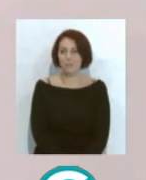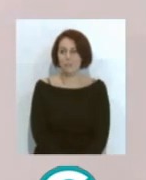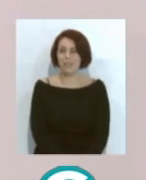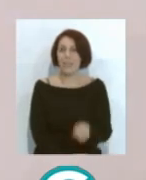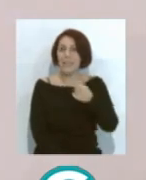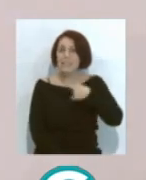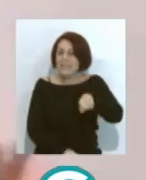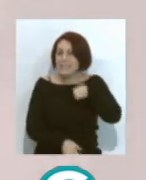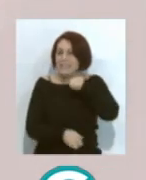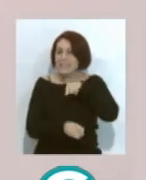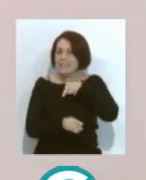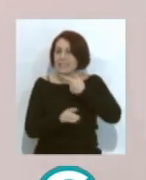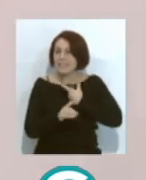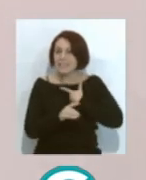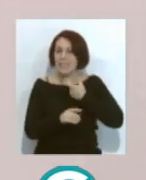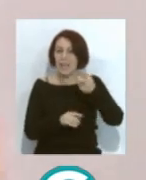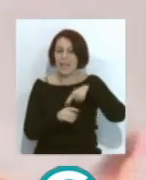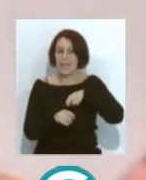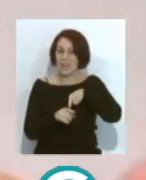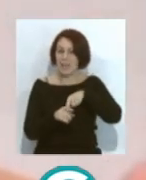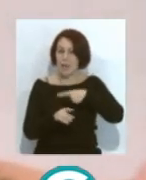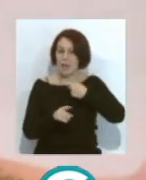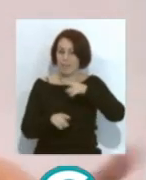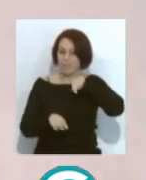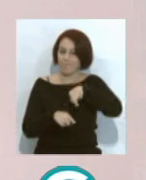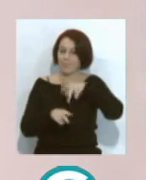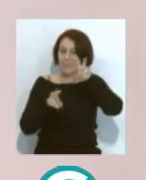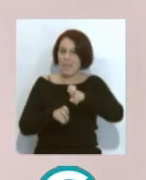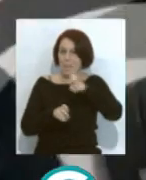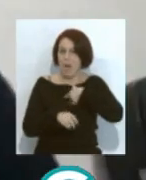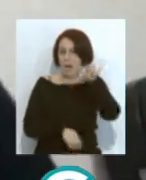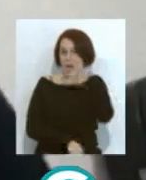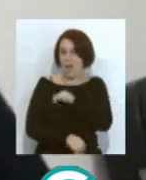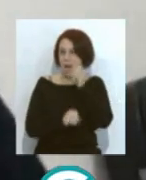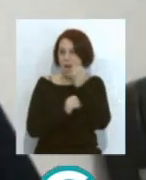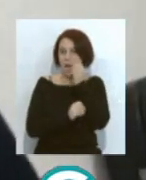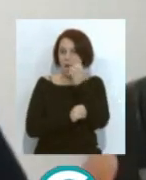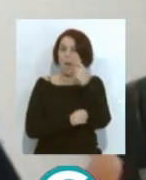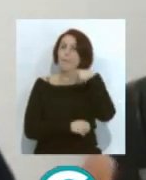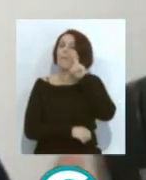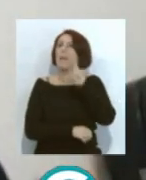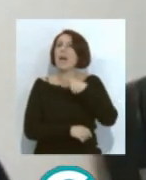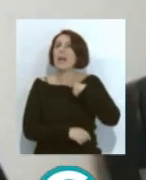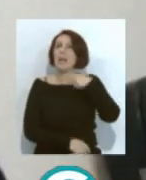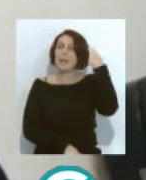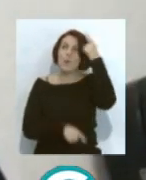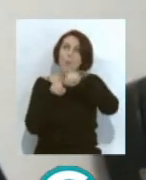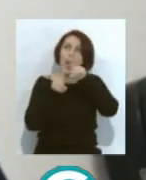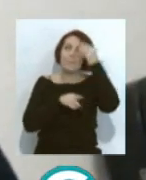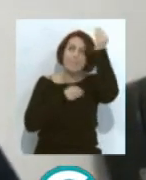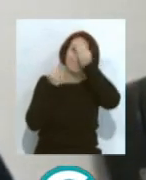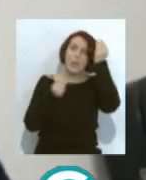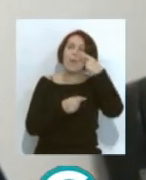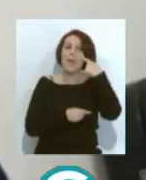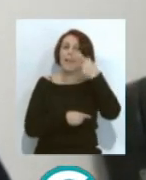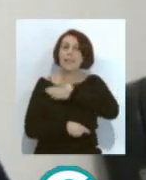el rizo, David, hemos visto incluso compartiendo reflexiones, ¿no?, acerca de cómo quieres que suene la comparsa, acerca de